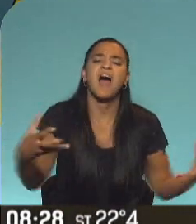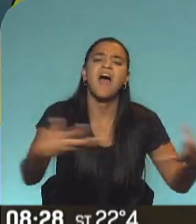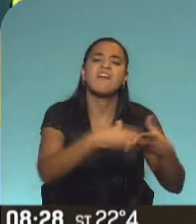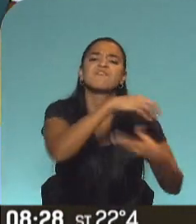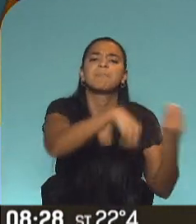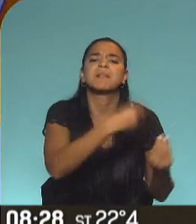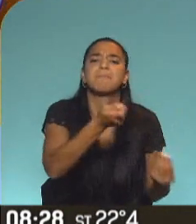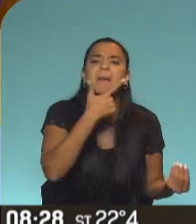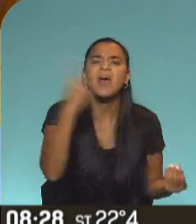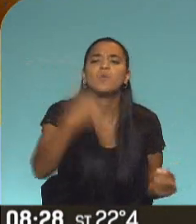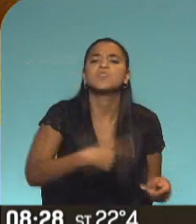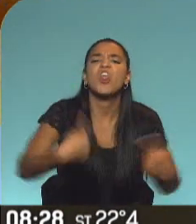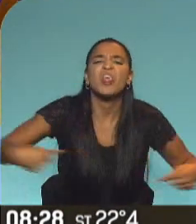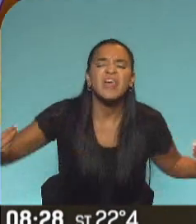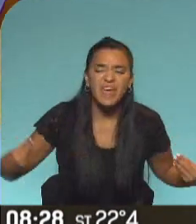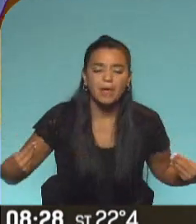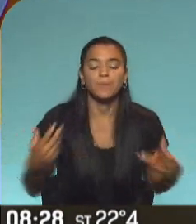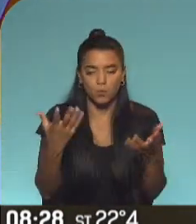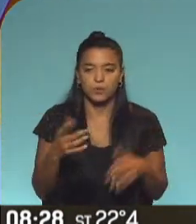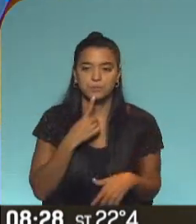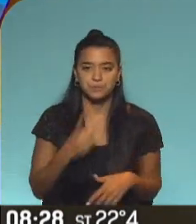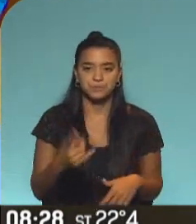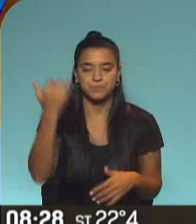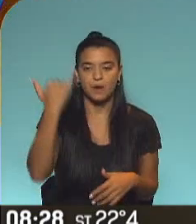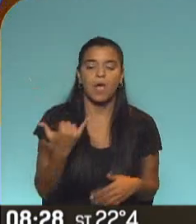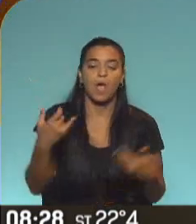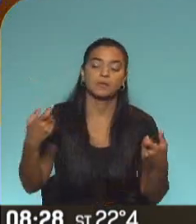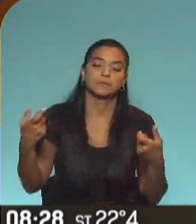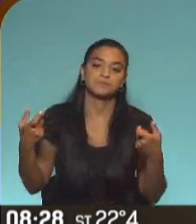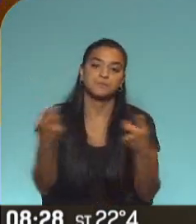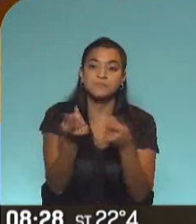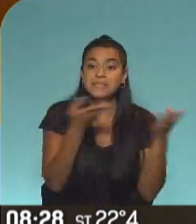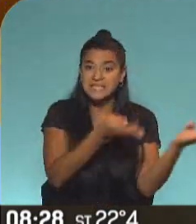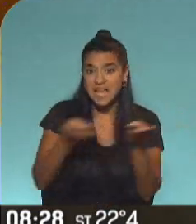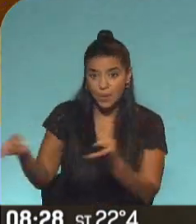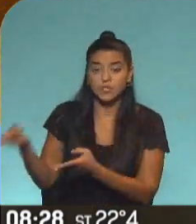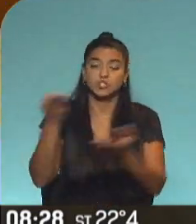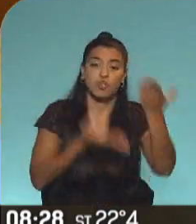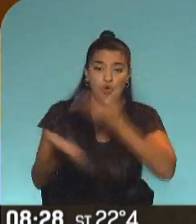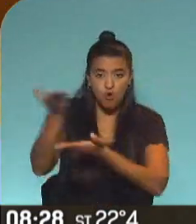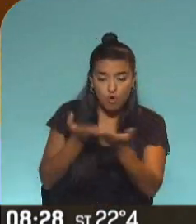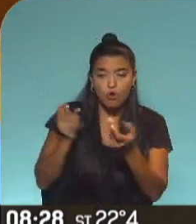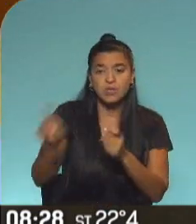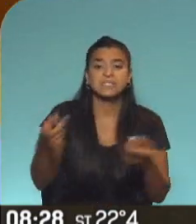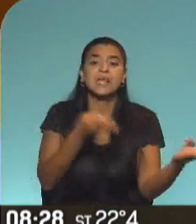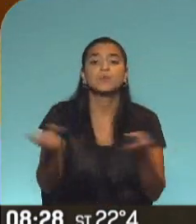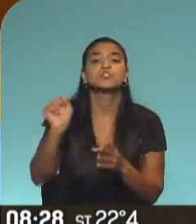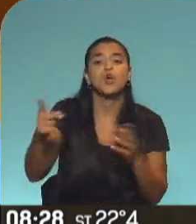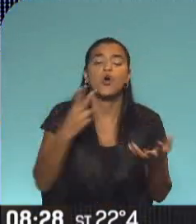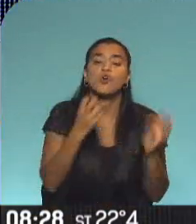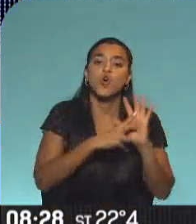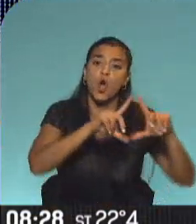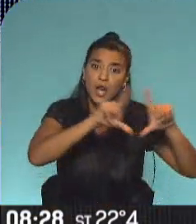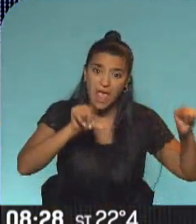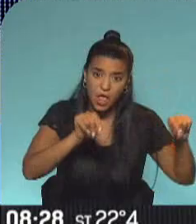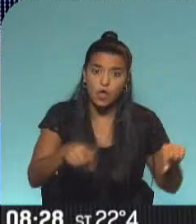a las empresas vinculadas con la familia? Básicamente tenía una concesión, un servicio concesionado, que era el servicio del correo, y de